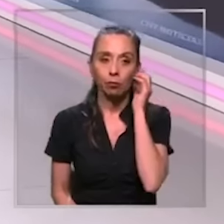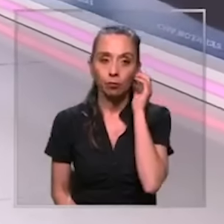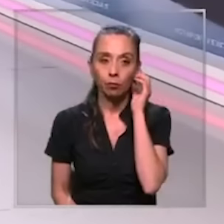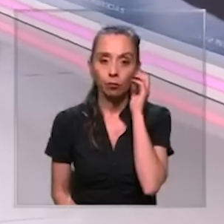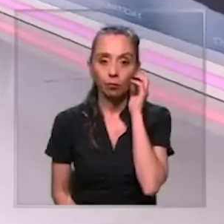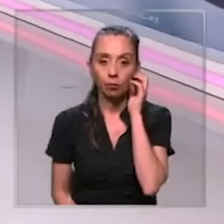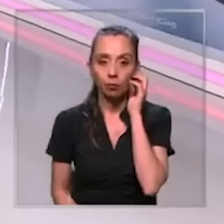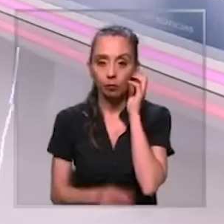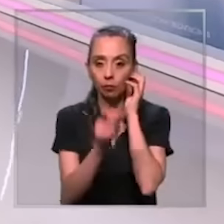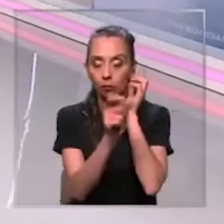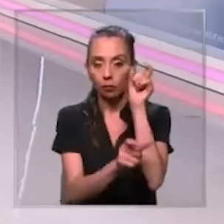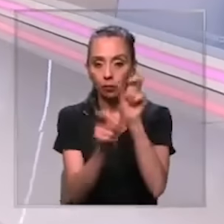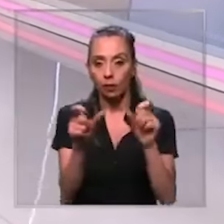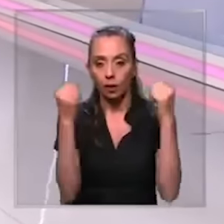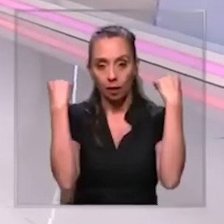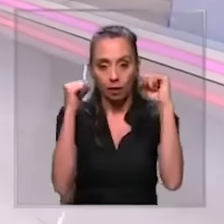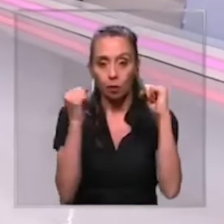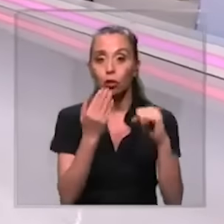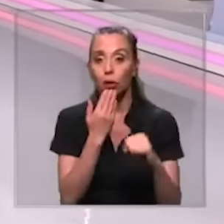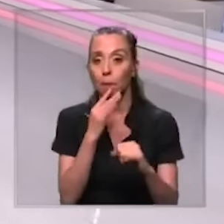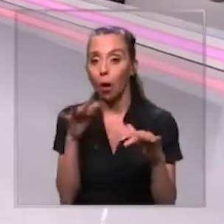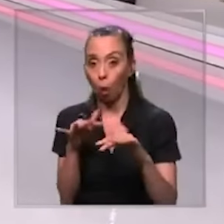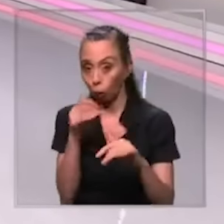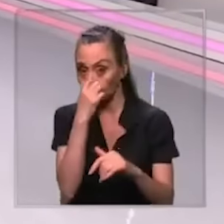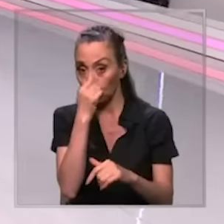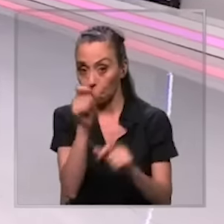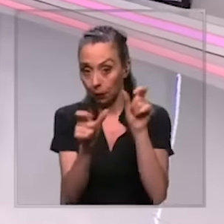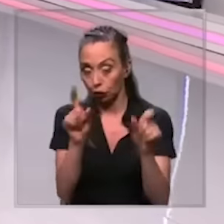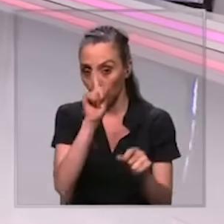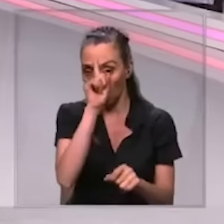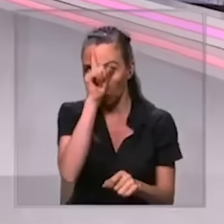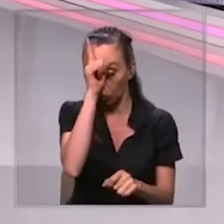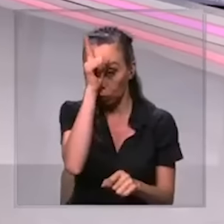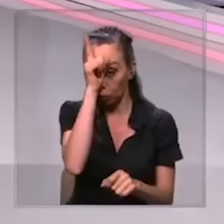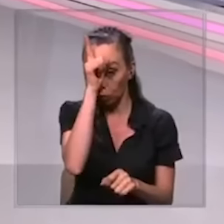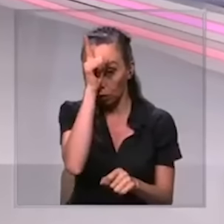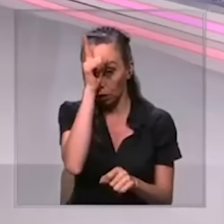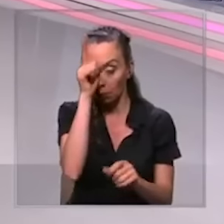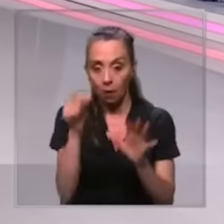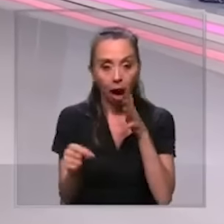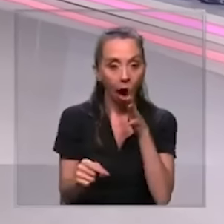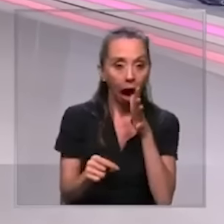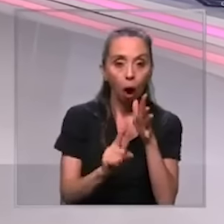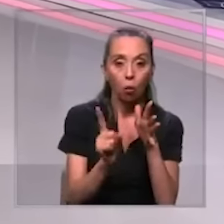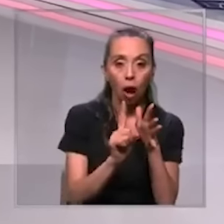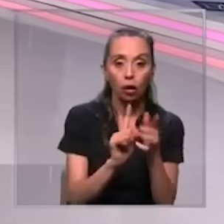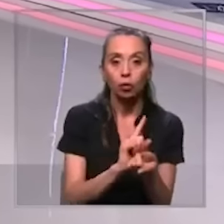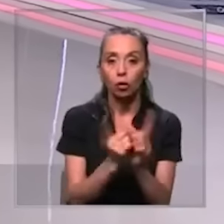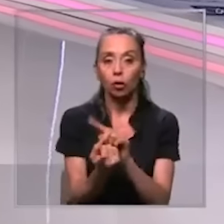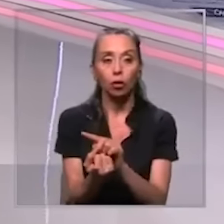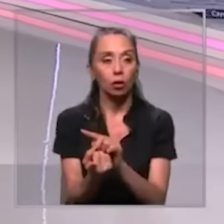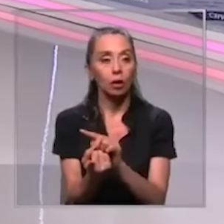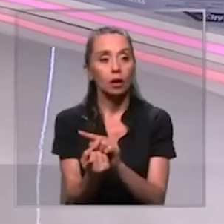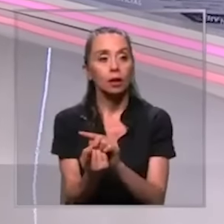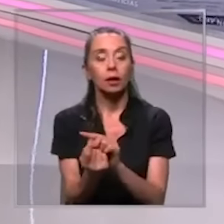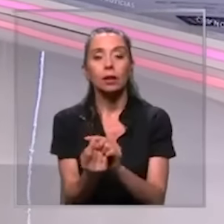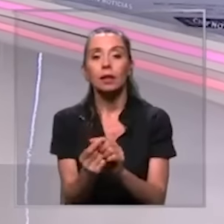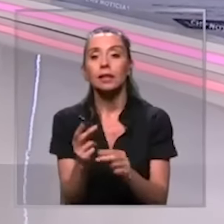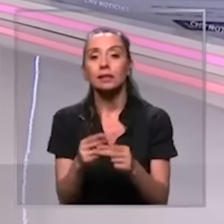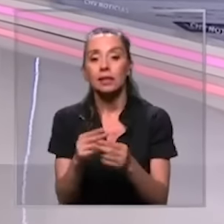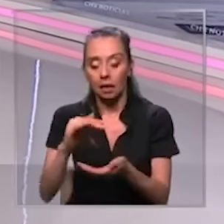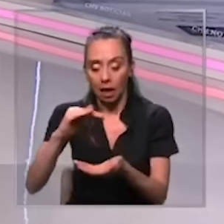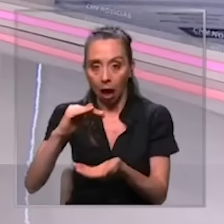consumir los deportistas, pero también hay quienes acostumbran a usarlas en reemplazo del agua. Aquí hablamos de las tan populares